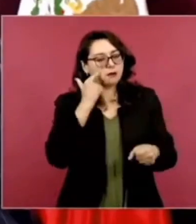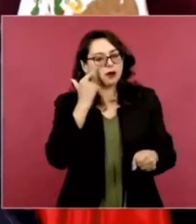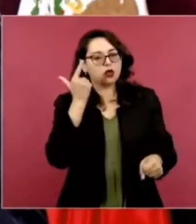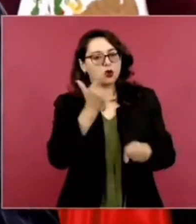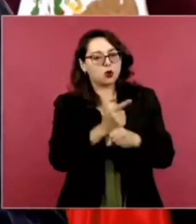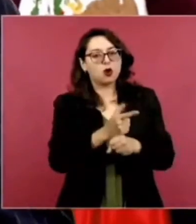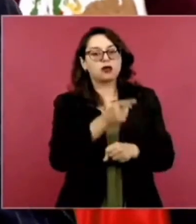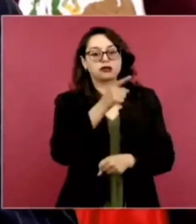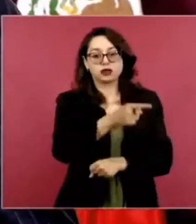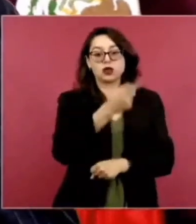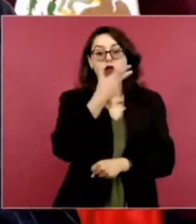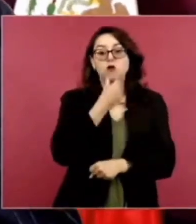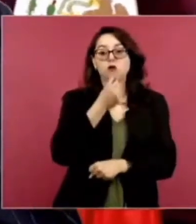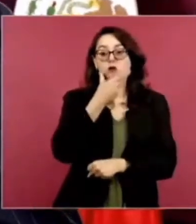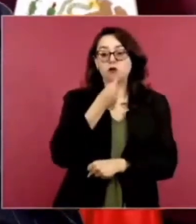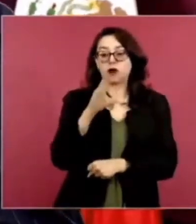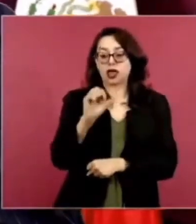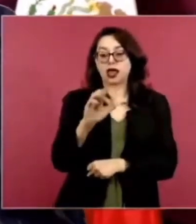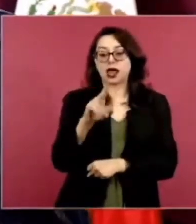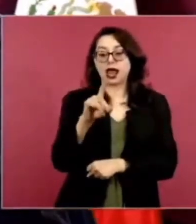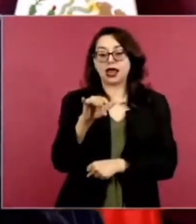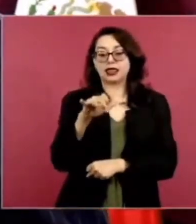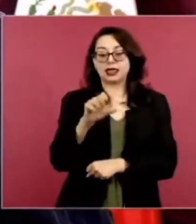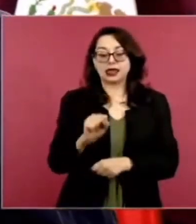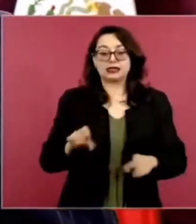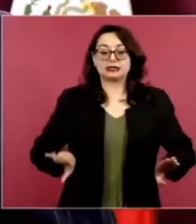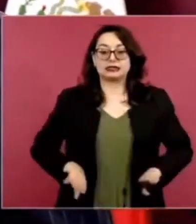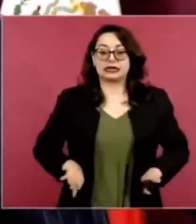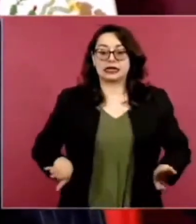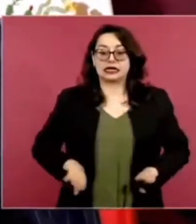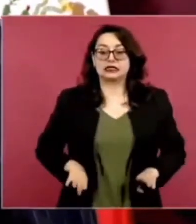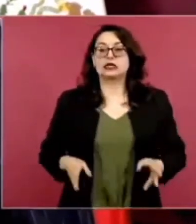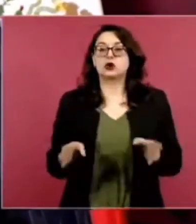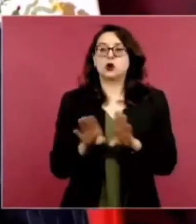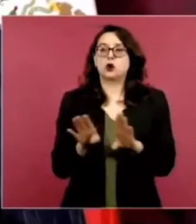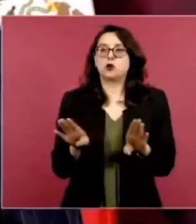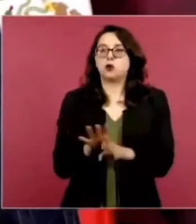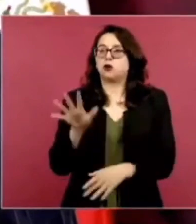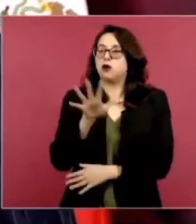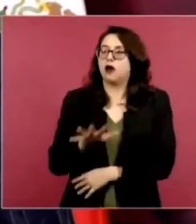Van a ver lo que escribió el general